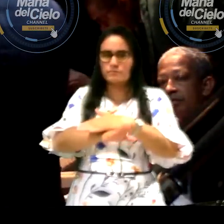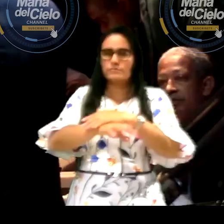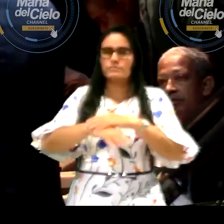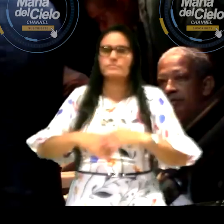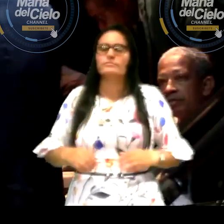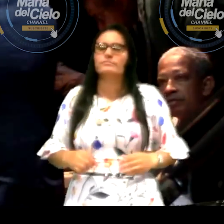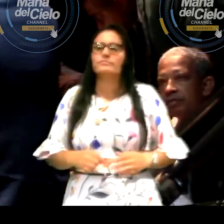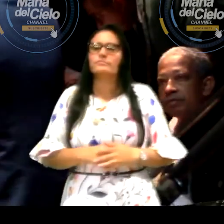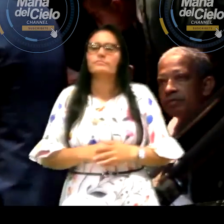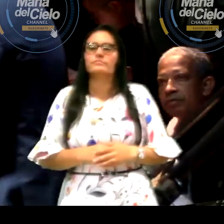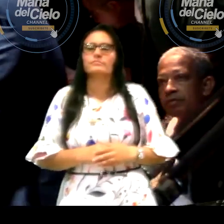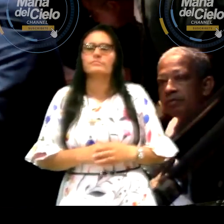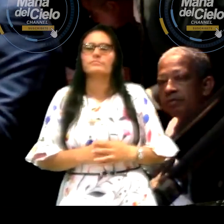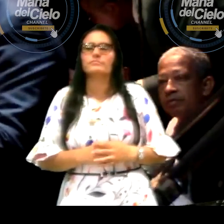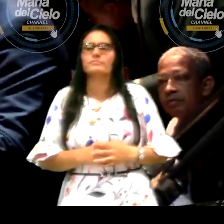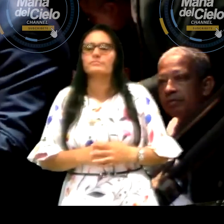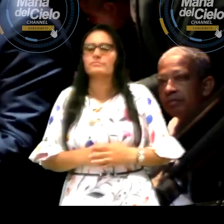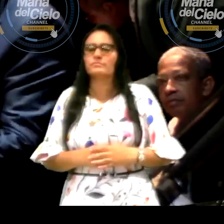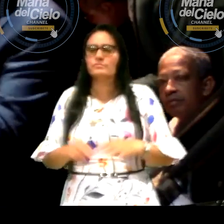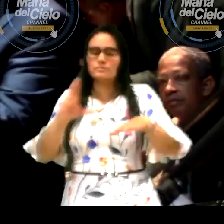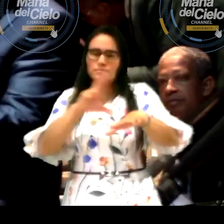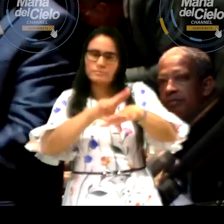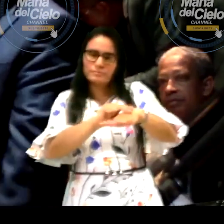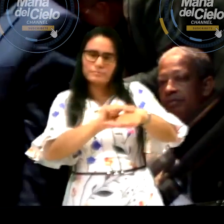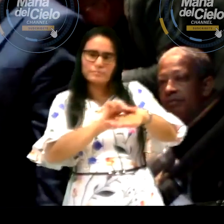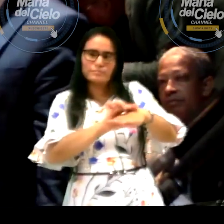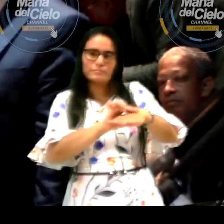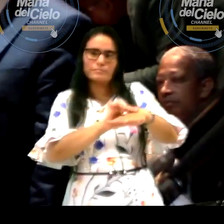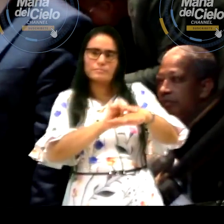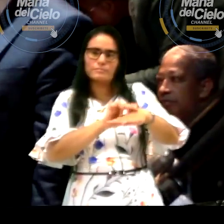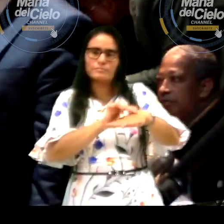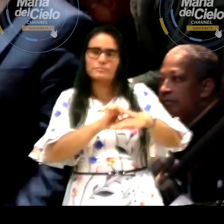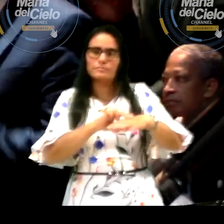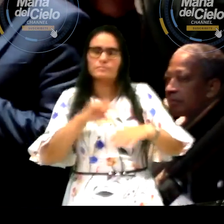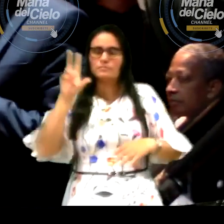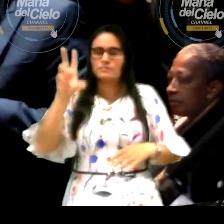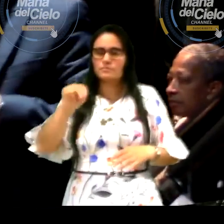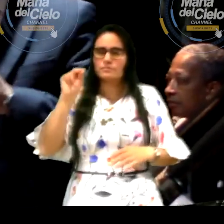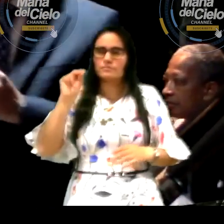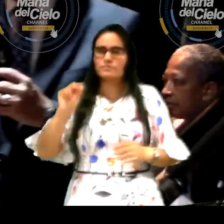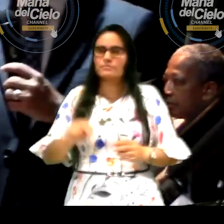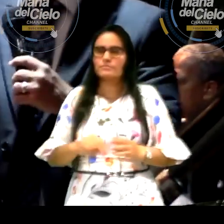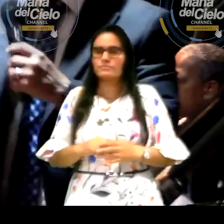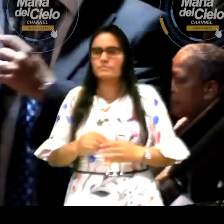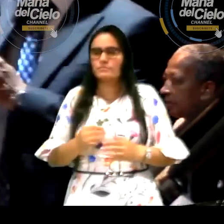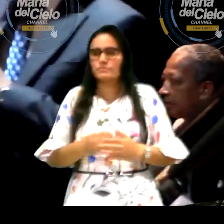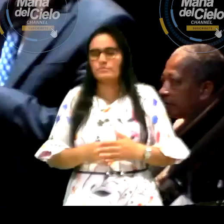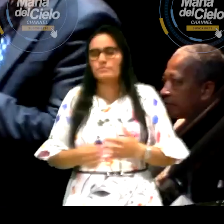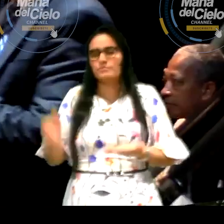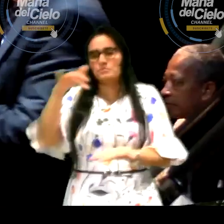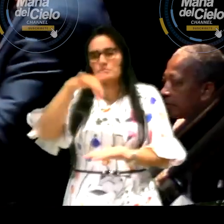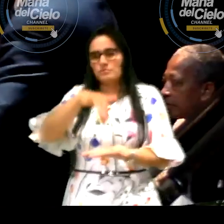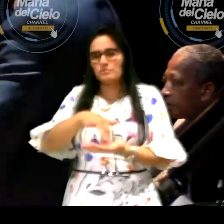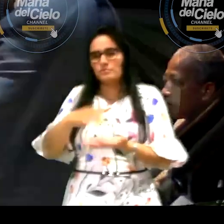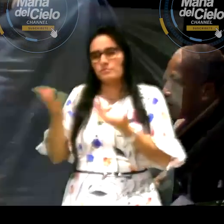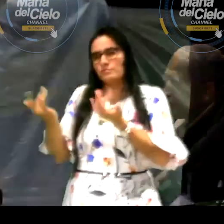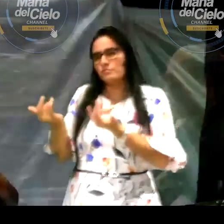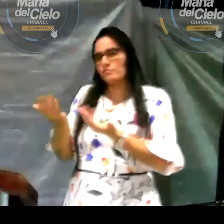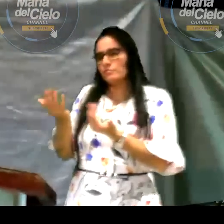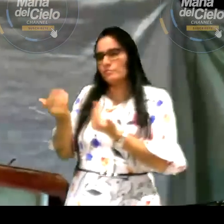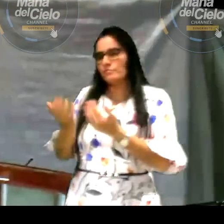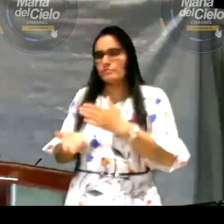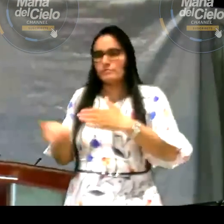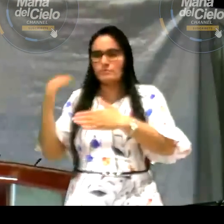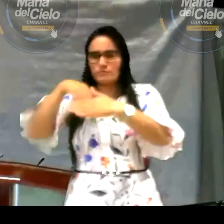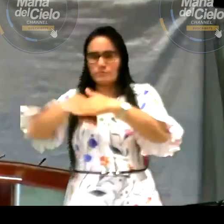¿Qué? ¿Cuál médico sirve cuando alguien muere? Ninguno. Se necesita un hueco, una bóveda o lo